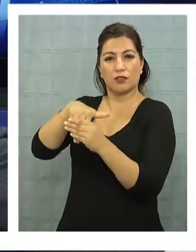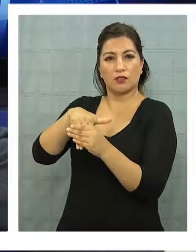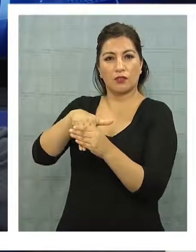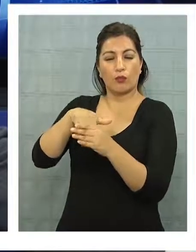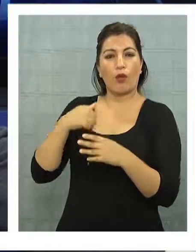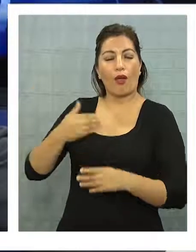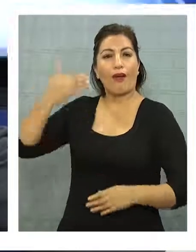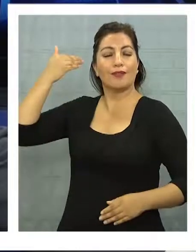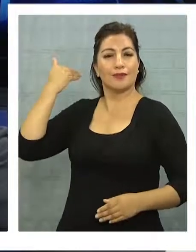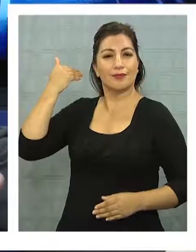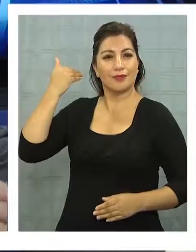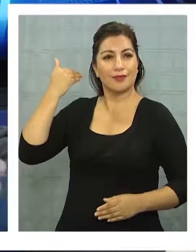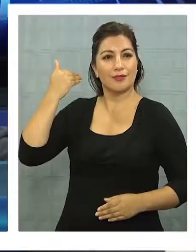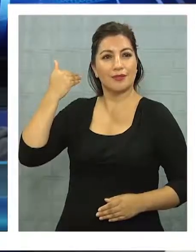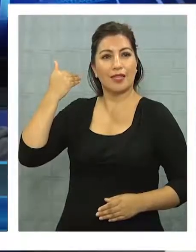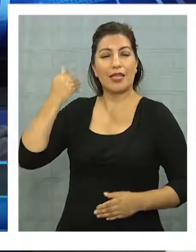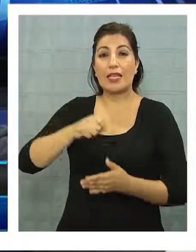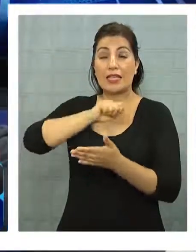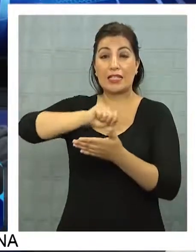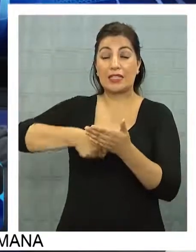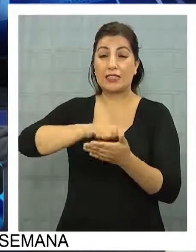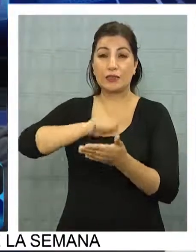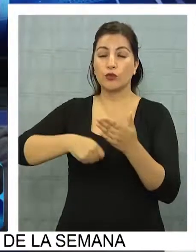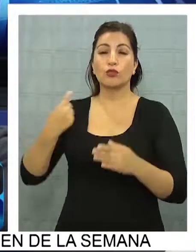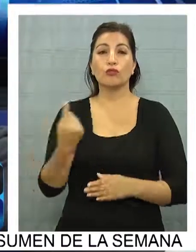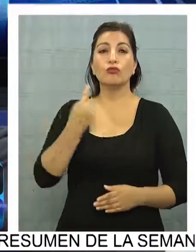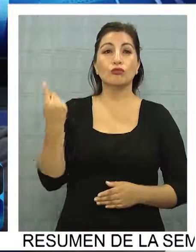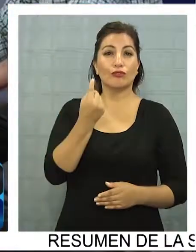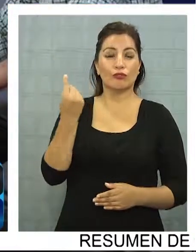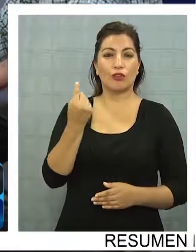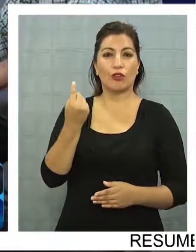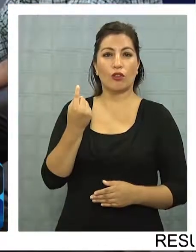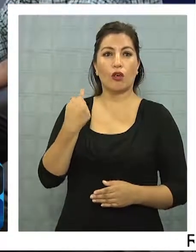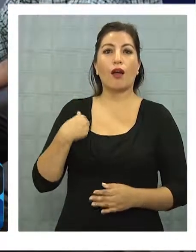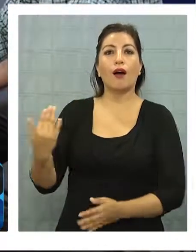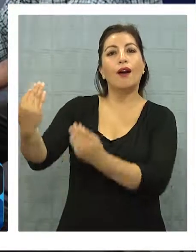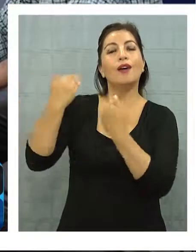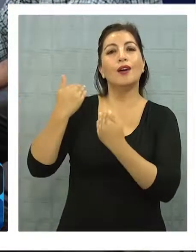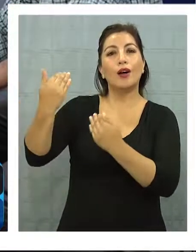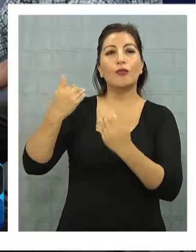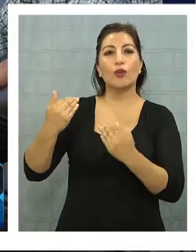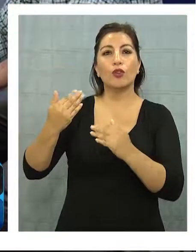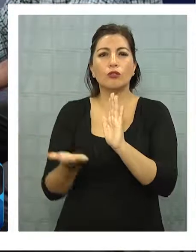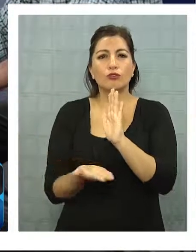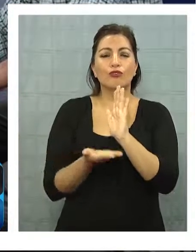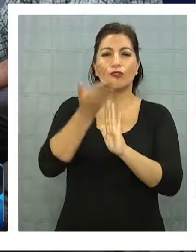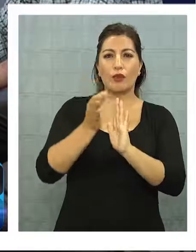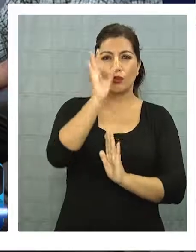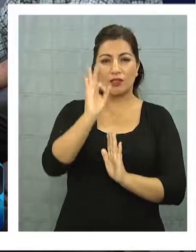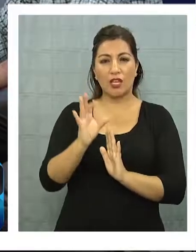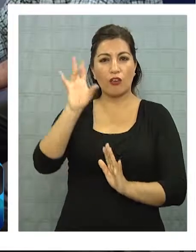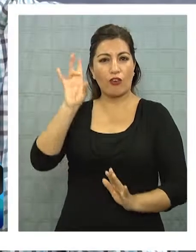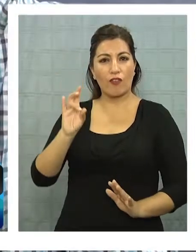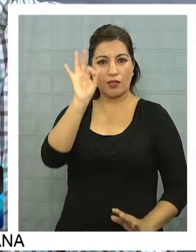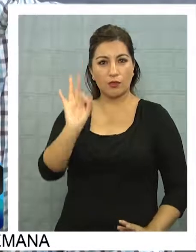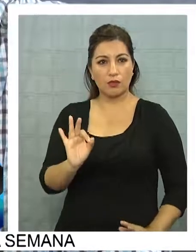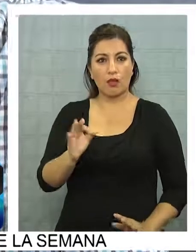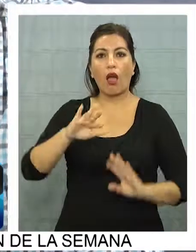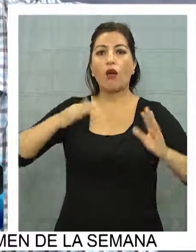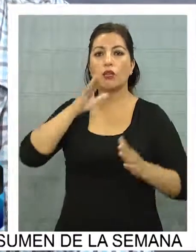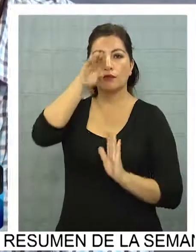había inscripción contribuían a un percentaje de abstención del 90%, ahora han bajado muy